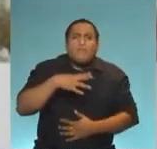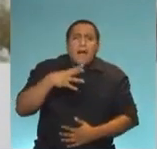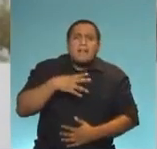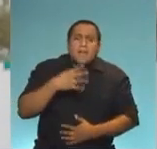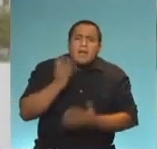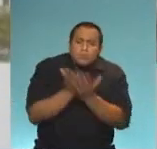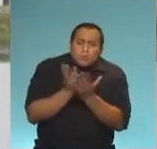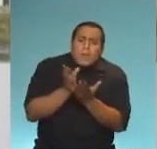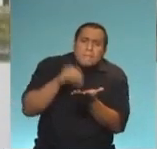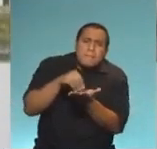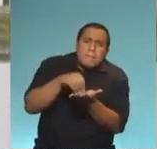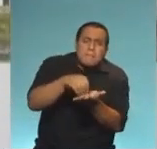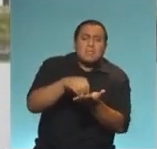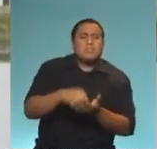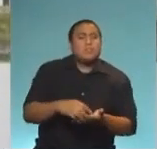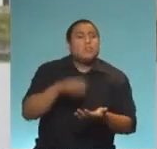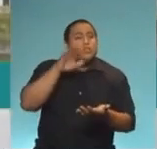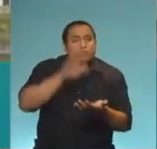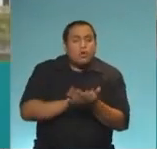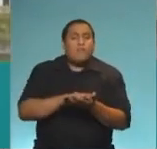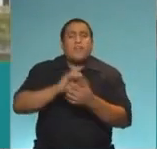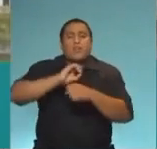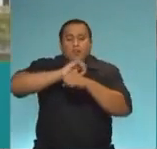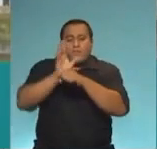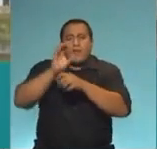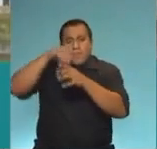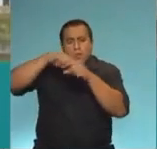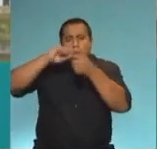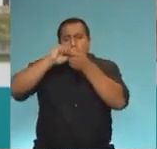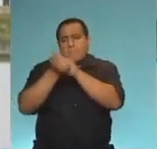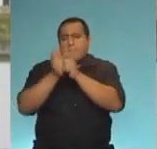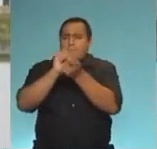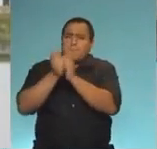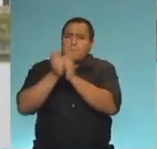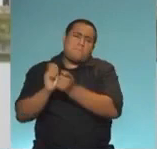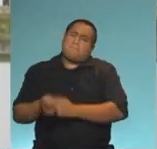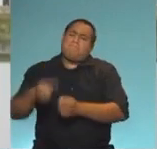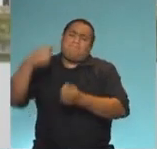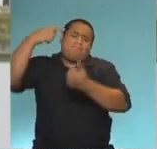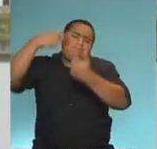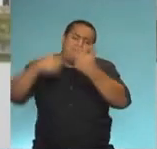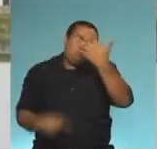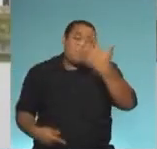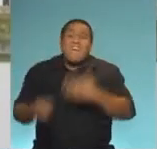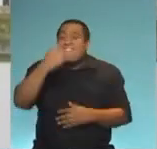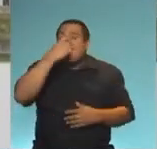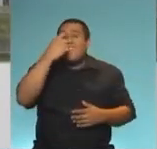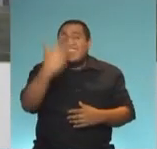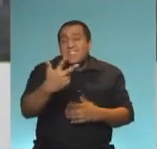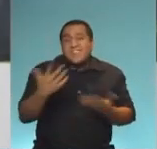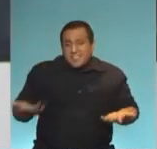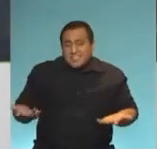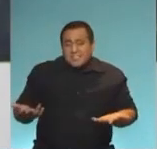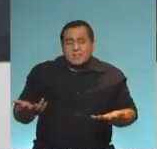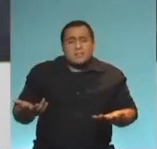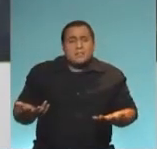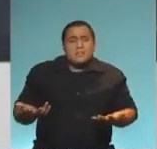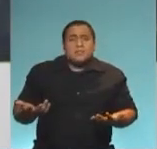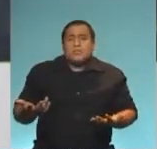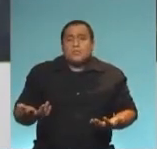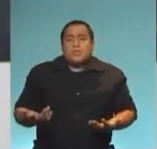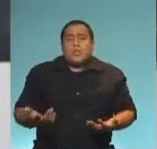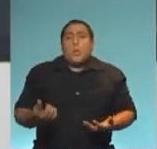estudiar algo más. Cuando vos hablas de las variantes, hablas de estas 23 mutaciones, no hay una